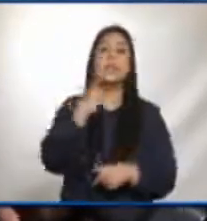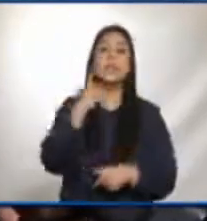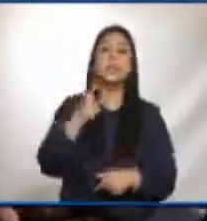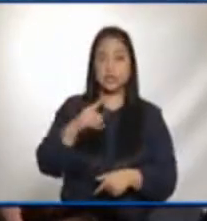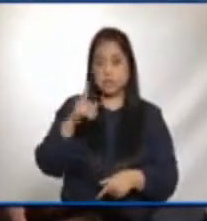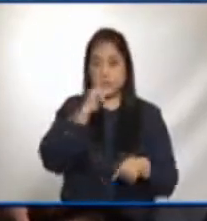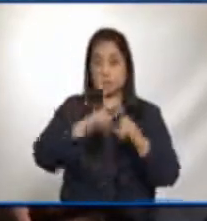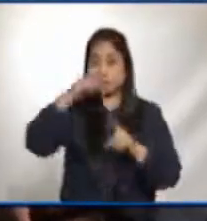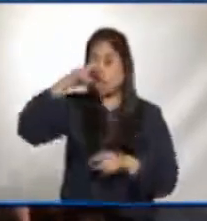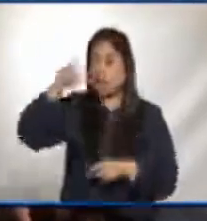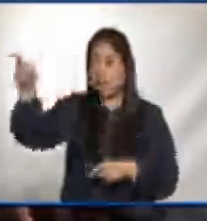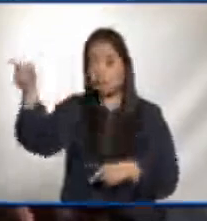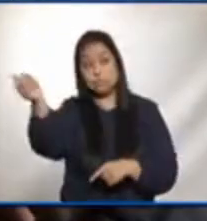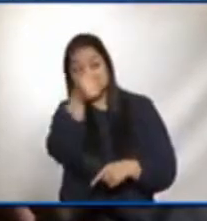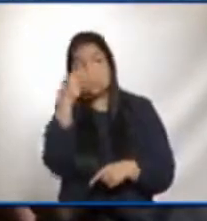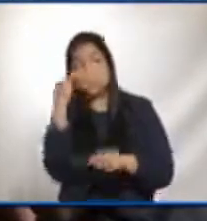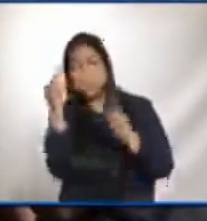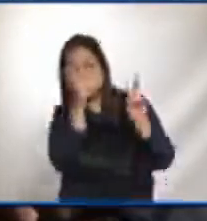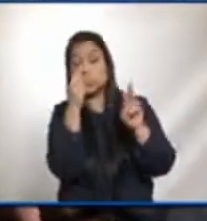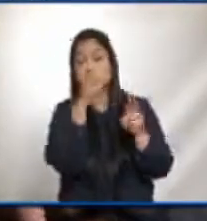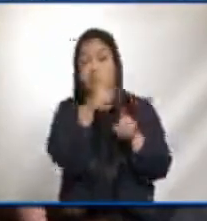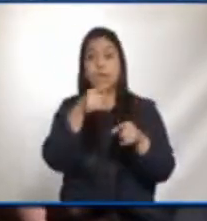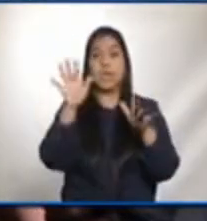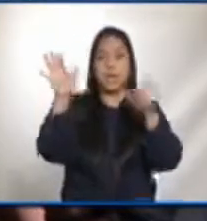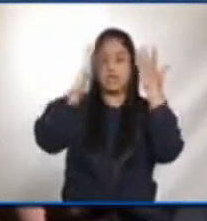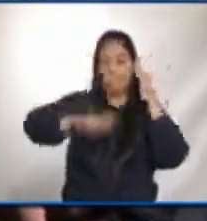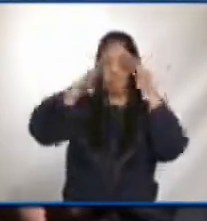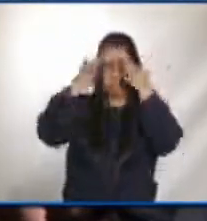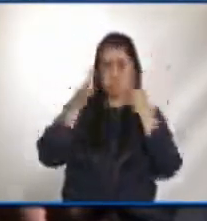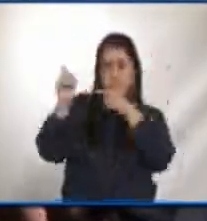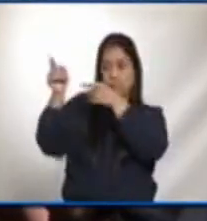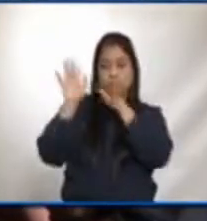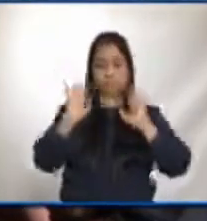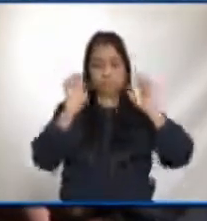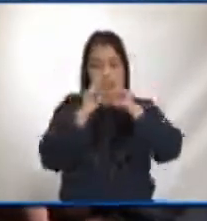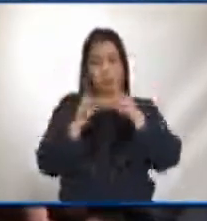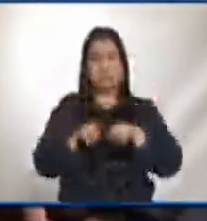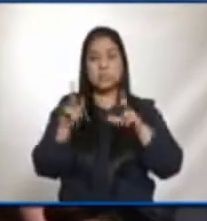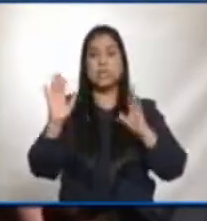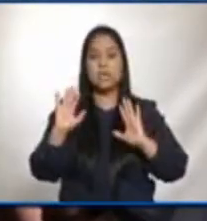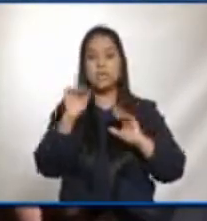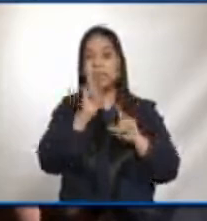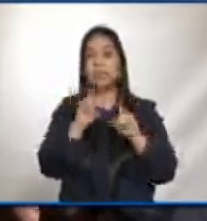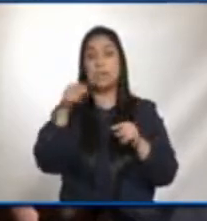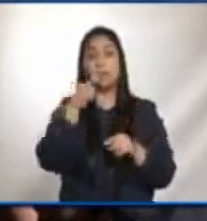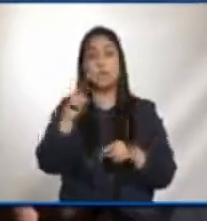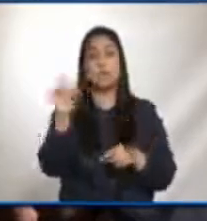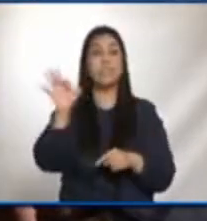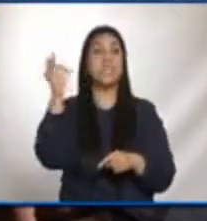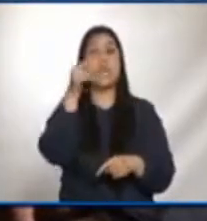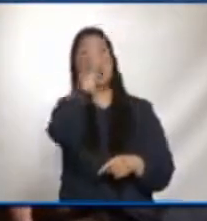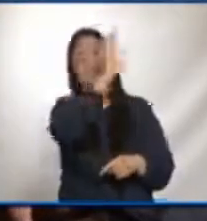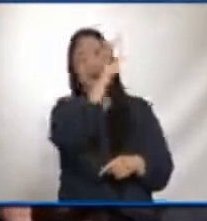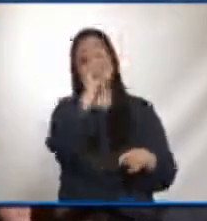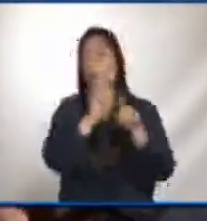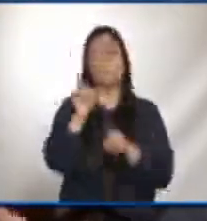sobrevivientes y tomen las decisiones y el caso esté en la órbita federal, no en la órbita estatal. ¿No